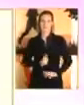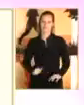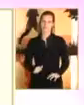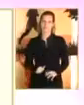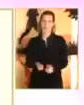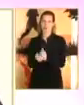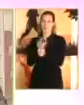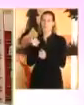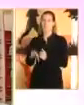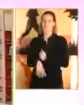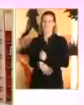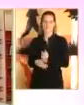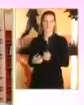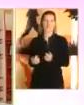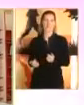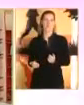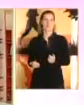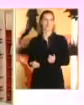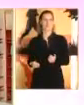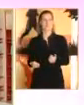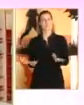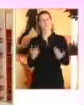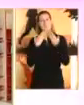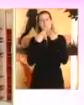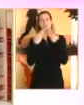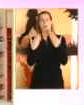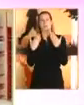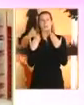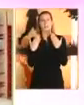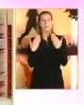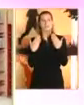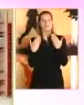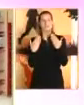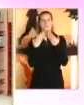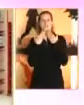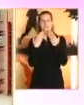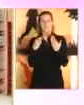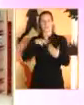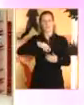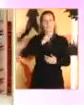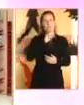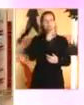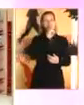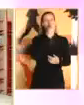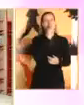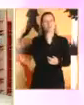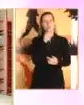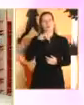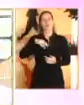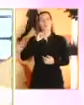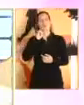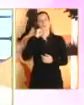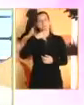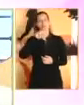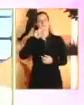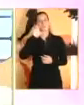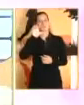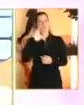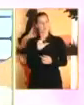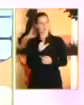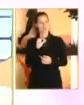el aparato. Muchísimas gracias, pues gracias Mario de Miguel, Erika Platón. Muchísimas gracias. Adiós, Diego.